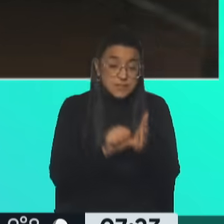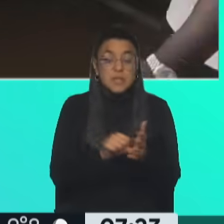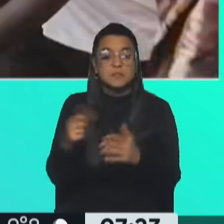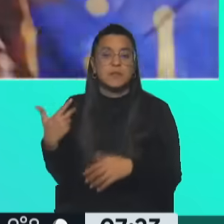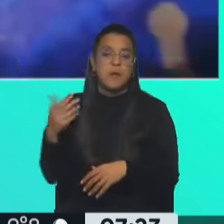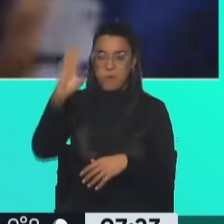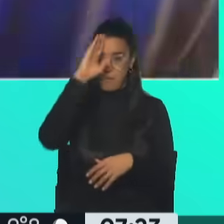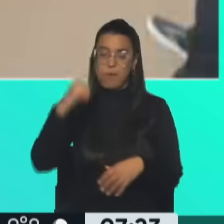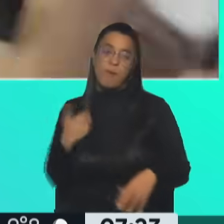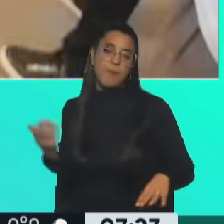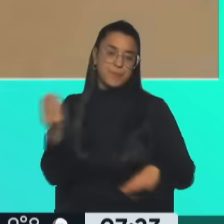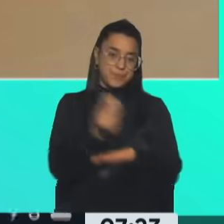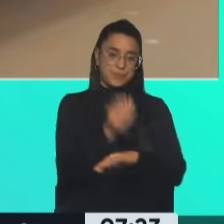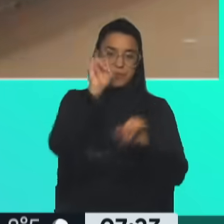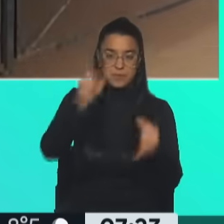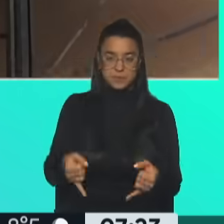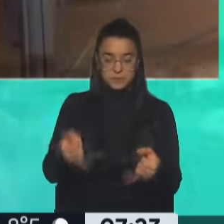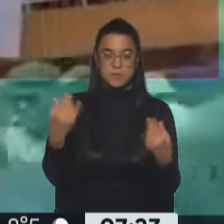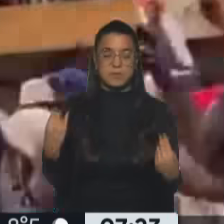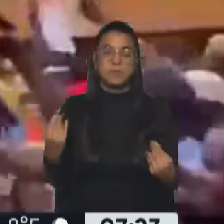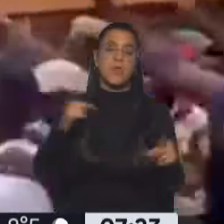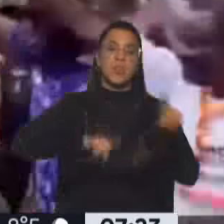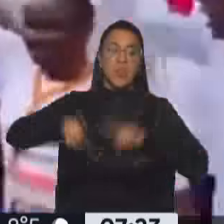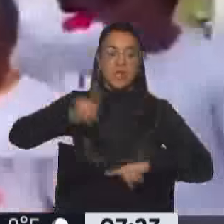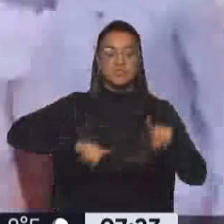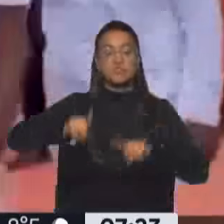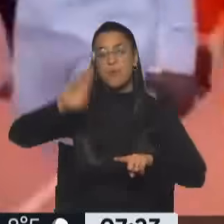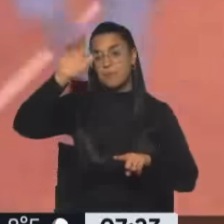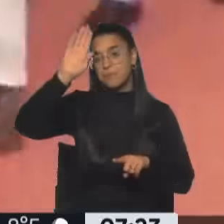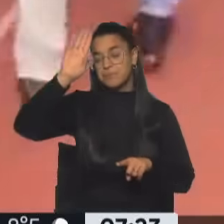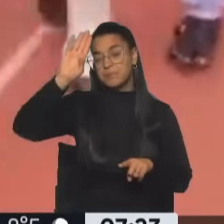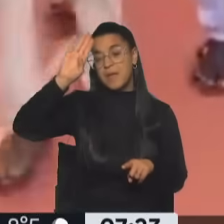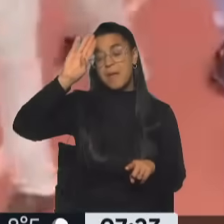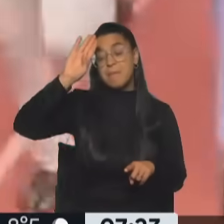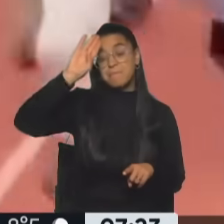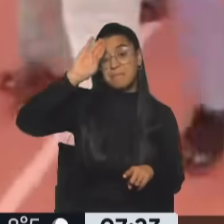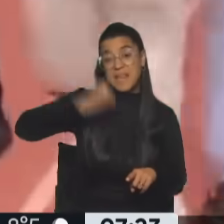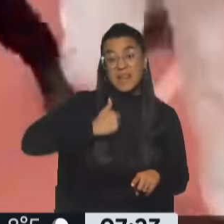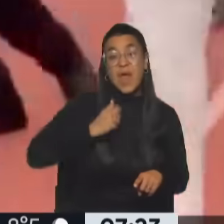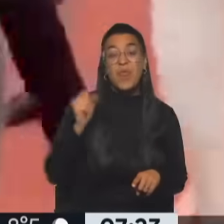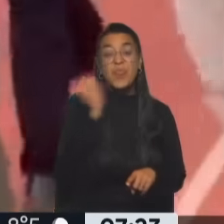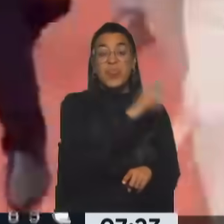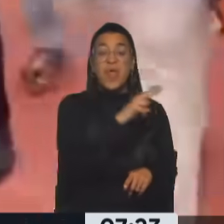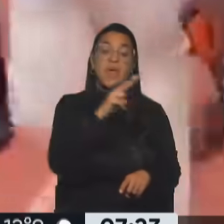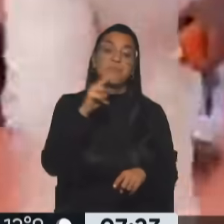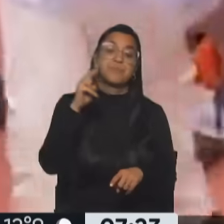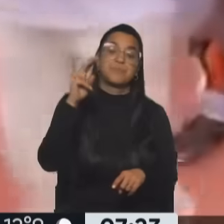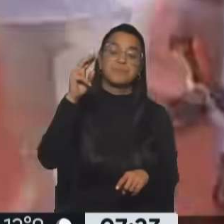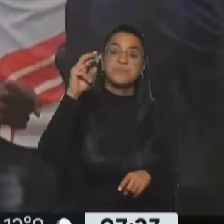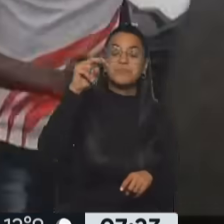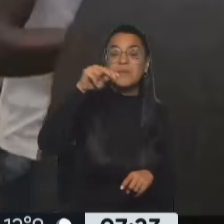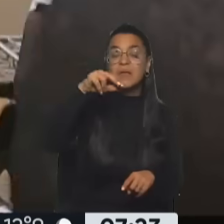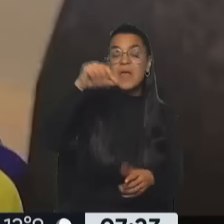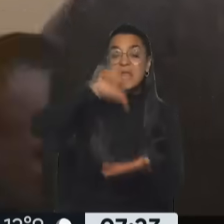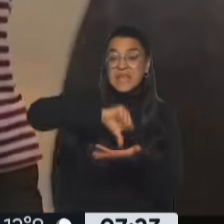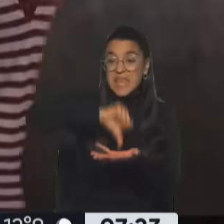intervenir militarmente con la dirección militar de Nigeria, pero Nigeria justamente el día